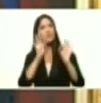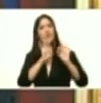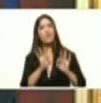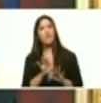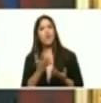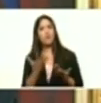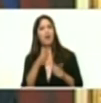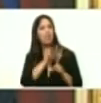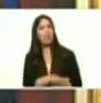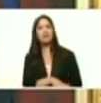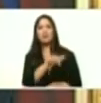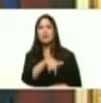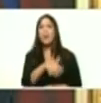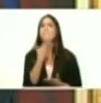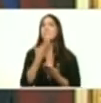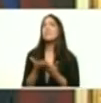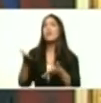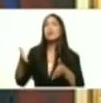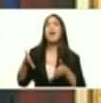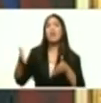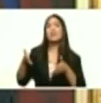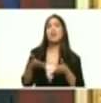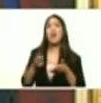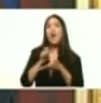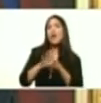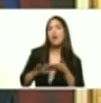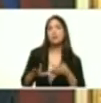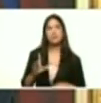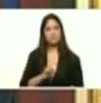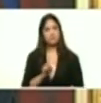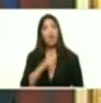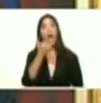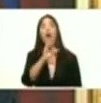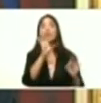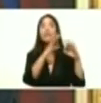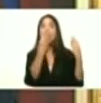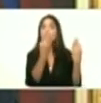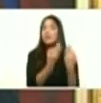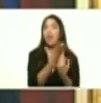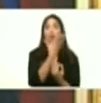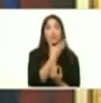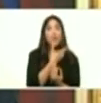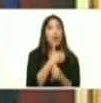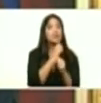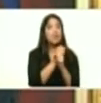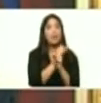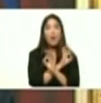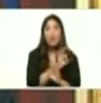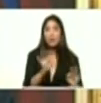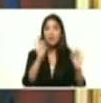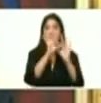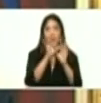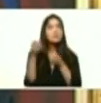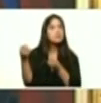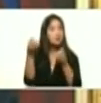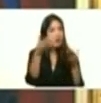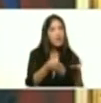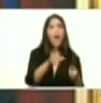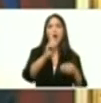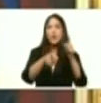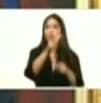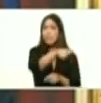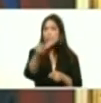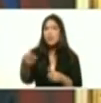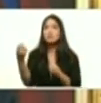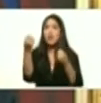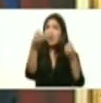despreciar a nuestro pueblo, aquí nadie está pidiendo las cosas regaladas, si hay una familia que no tiene ingresos, se le da, y mucha gente que se le ha dado